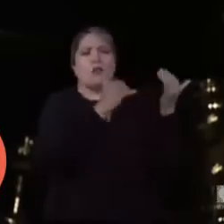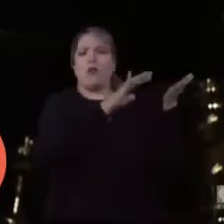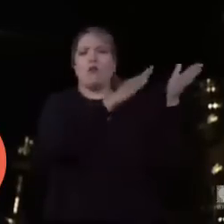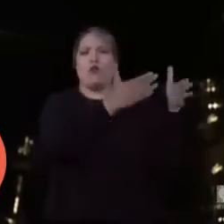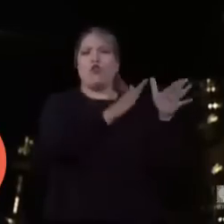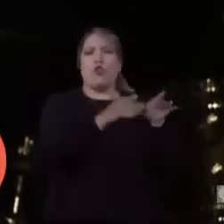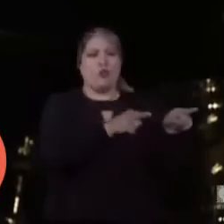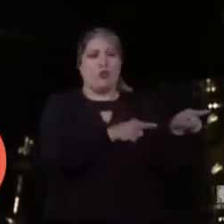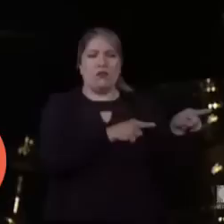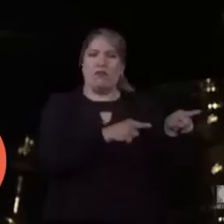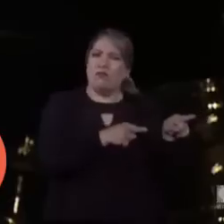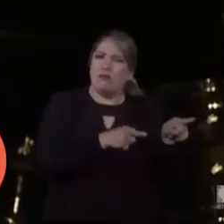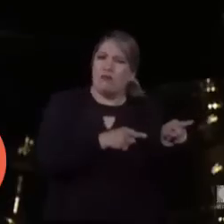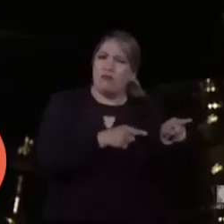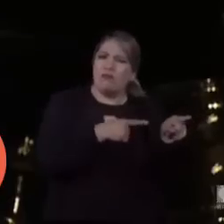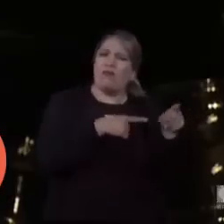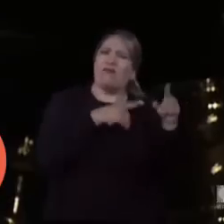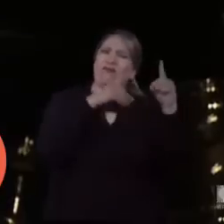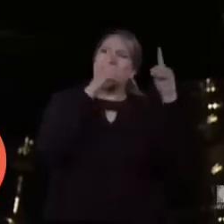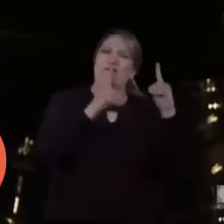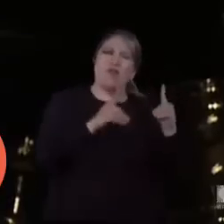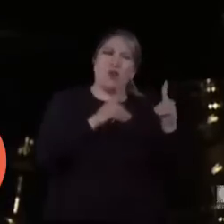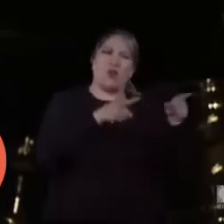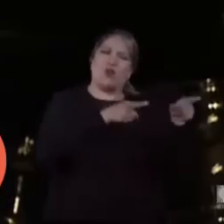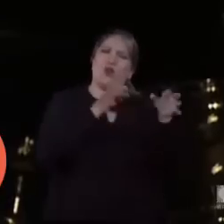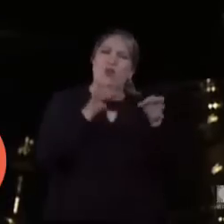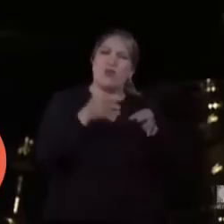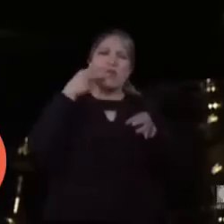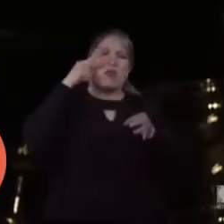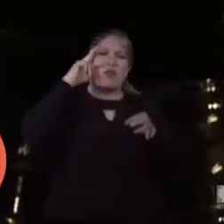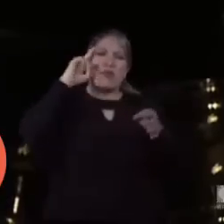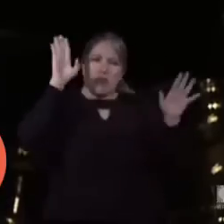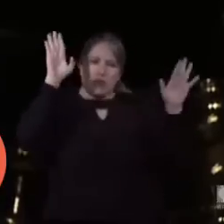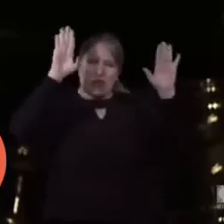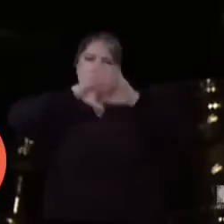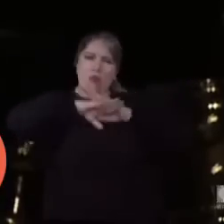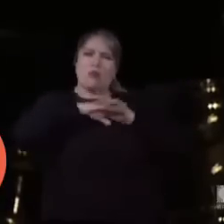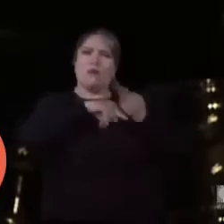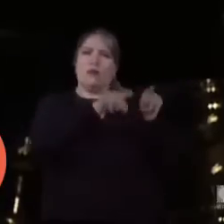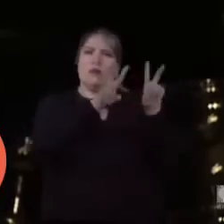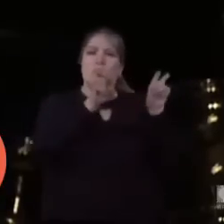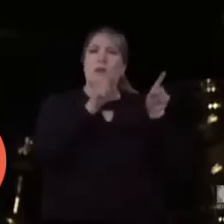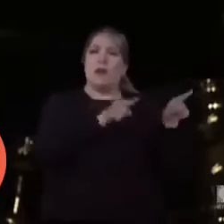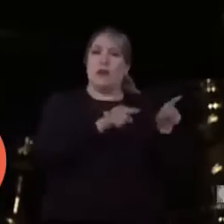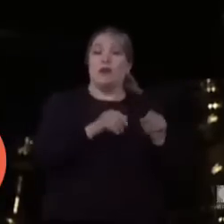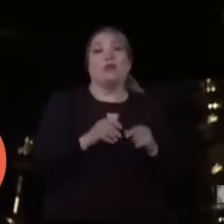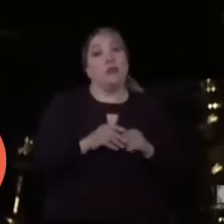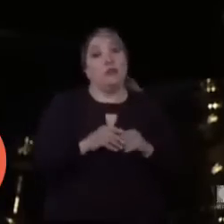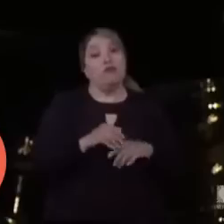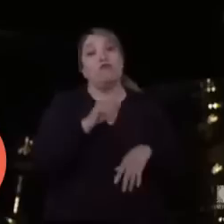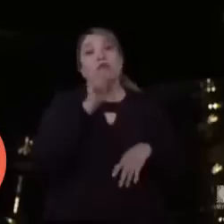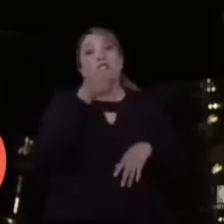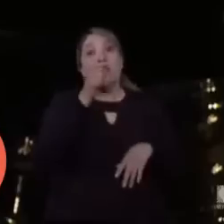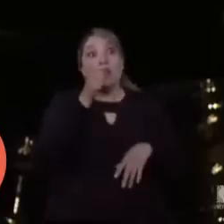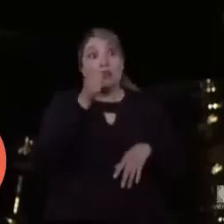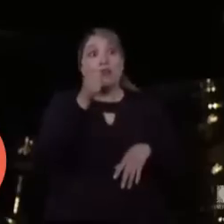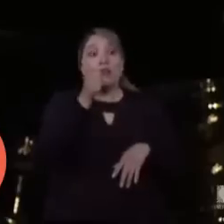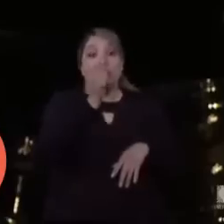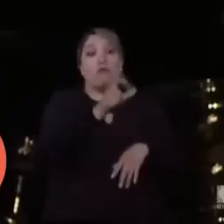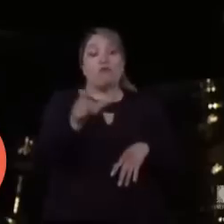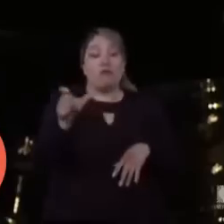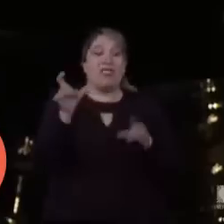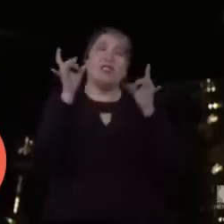combate y la decisión de la justicia militar para encubrirlos. Si hubieran sido 10, sería